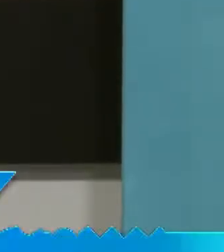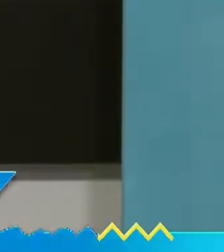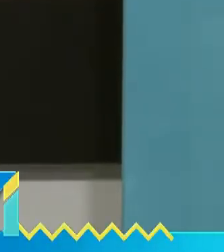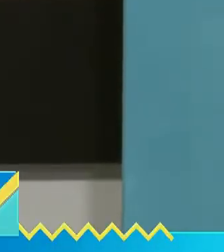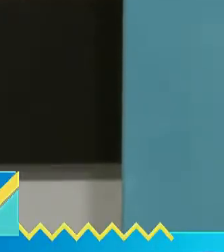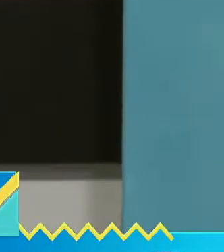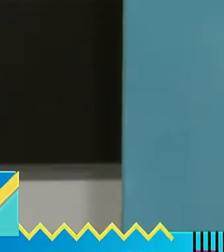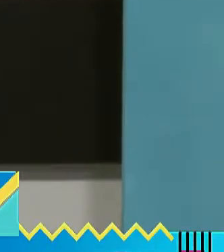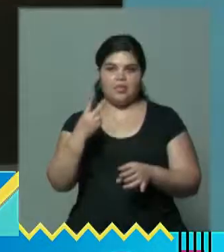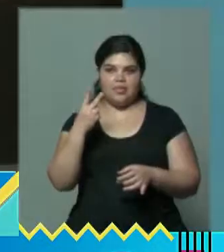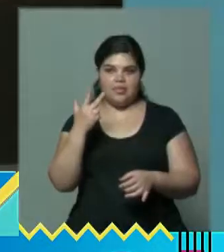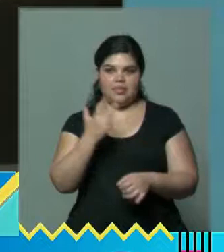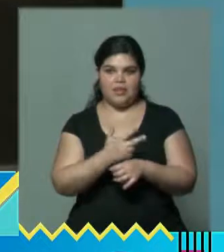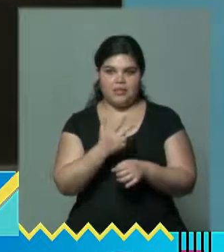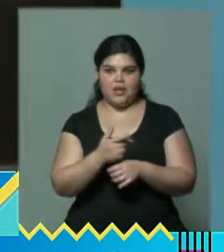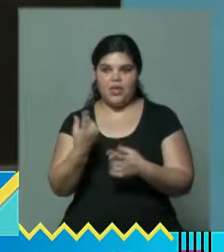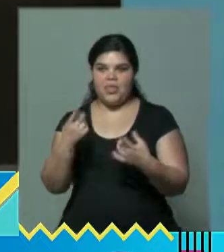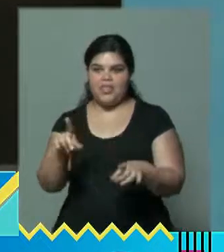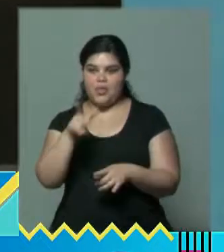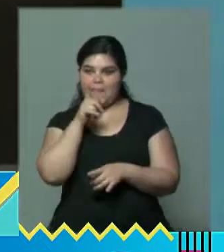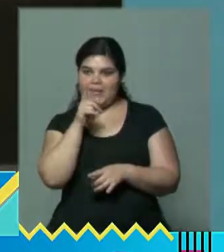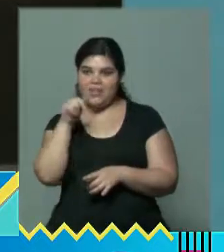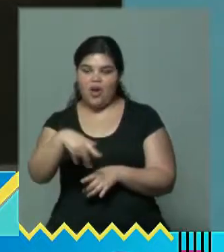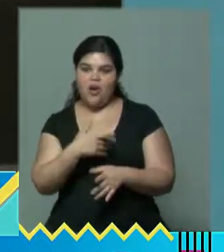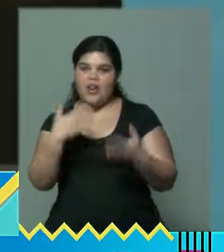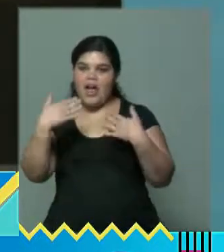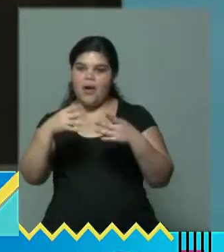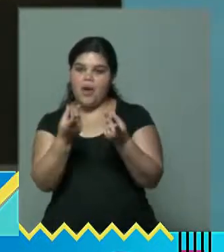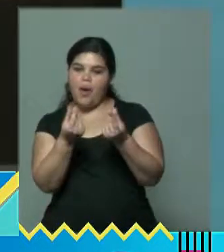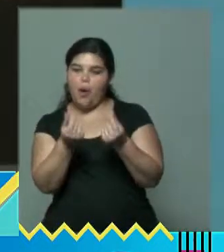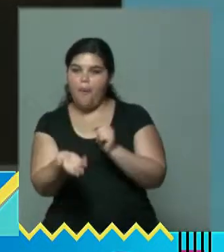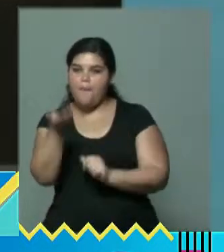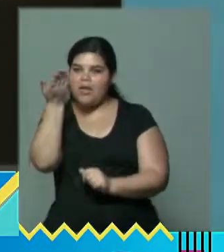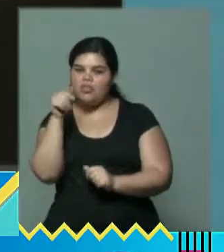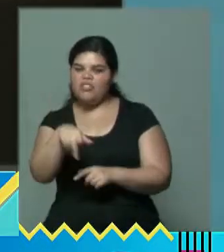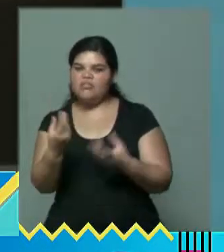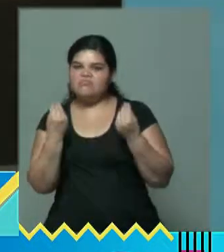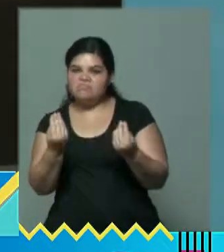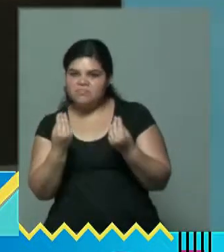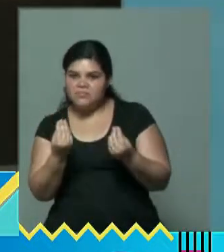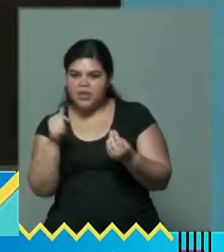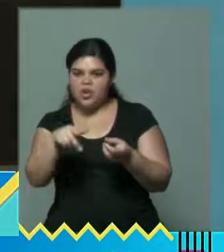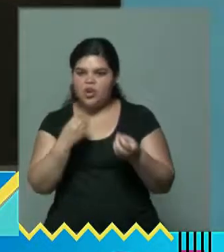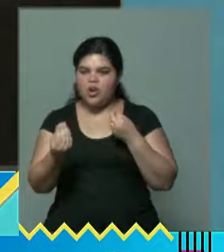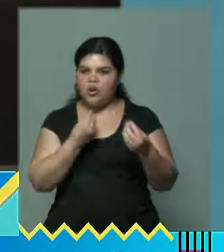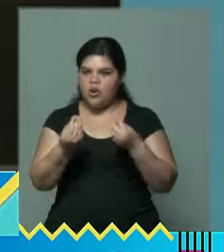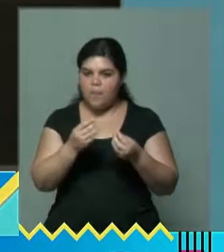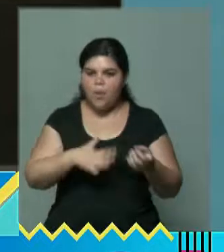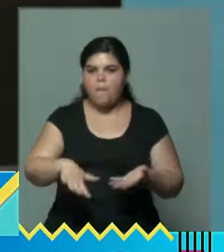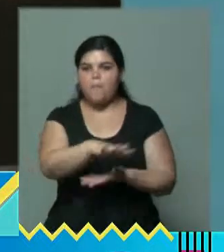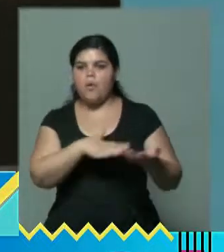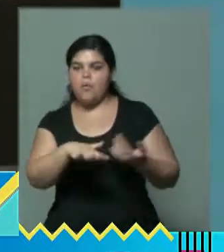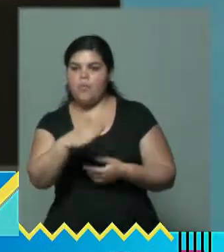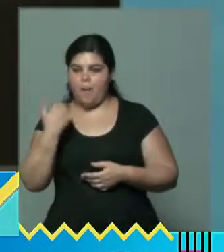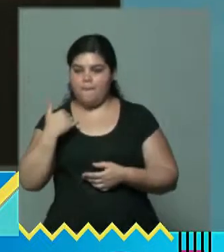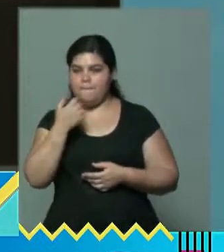Tercer bloque de Distintos Parecidos, estamos hablando justamente de los aumentos en las tarifas, a qué se debe este aumento, cómo repercute en el pueblo mendocino, en el